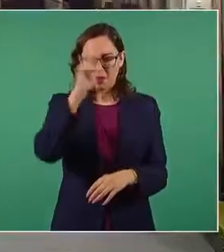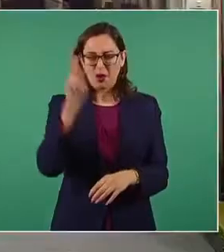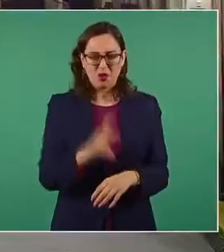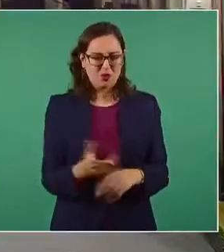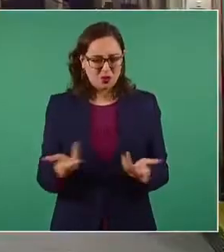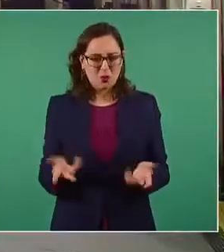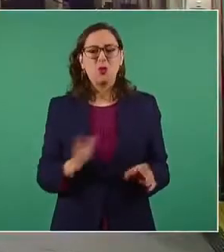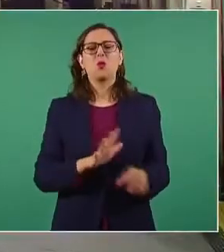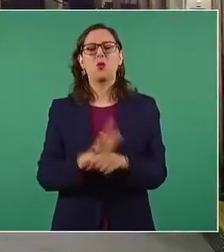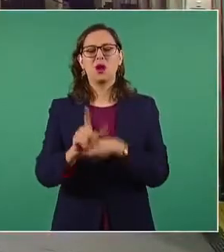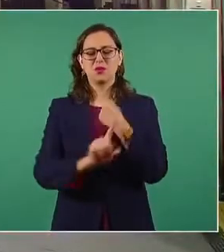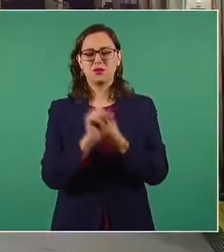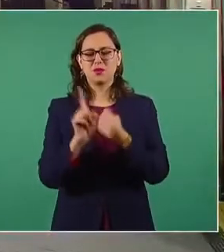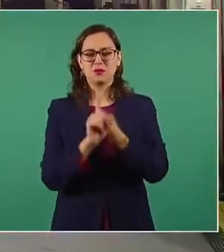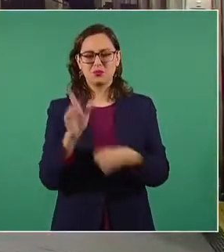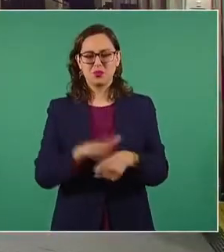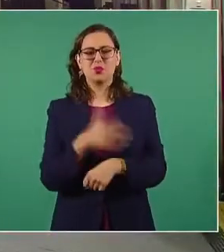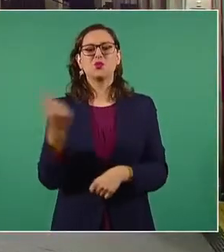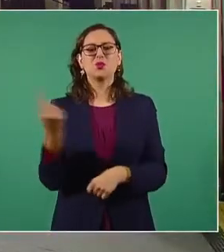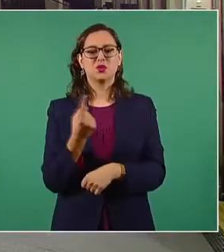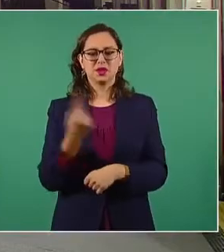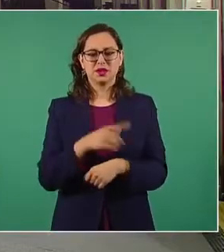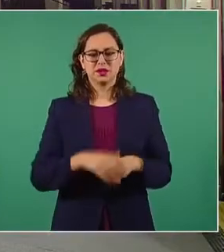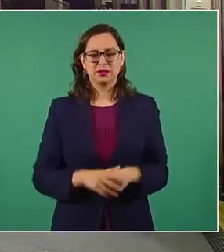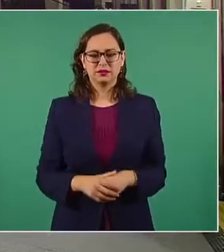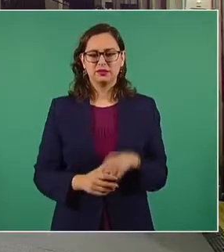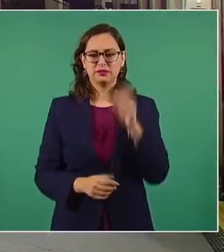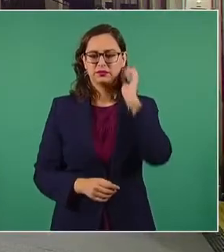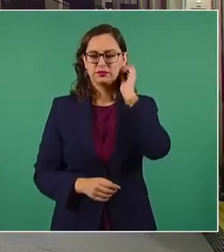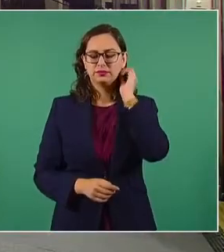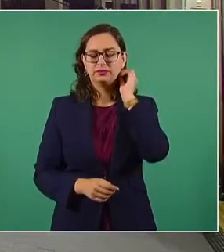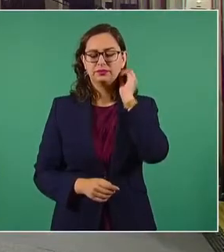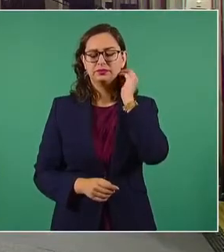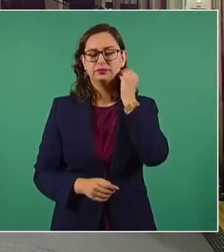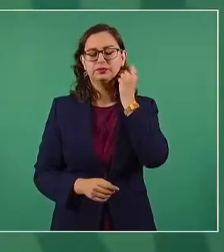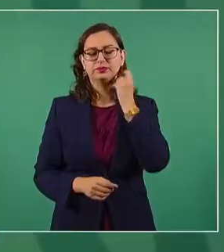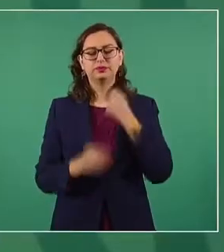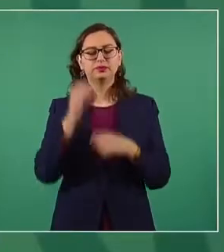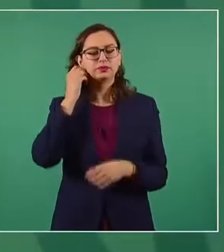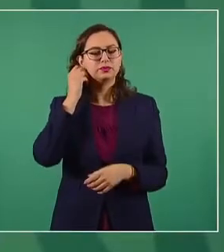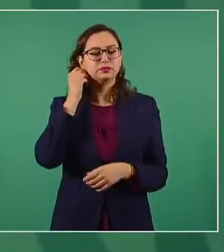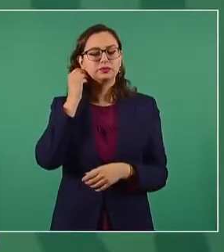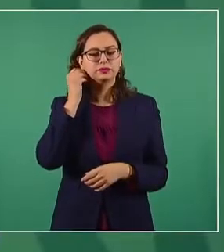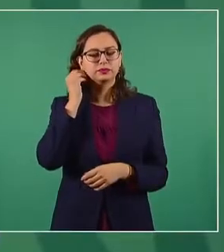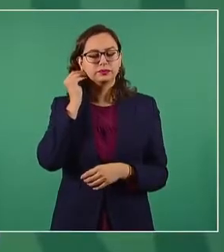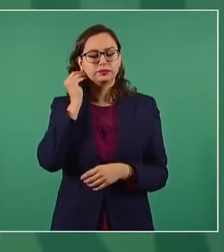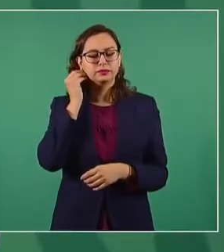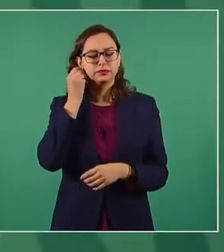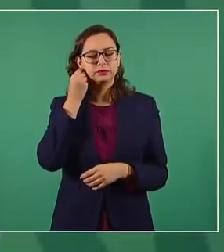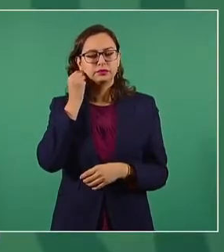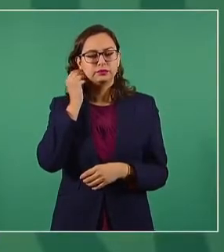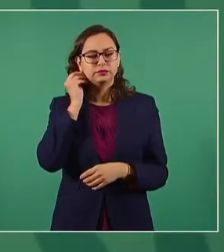informe. Sí, en efecto, hay